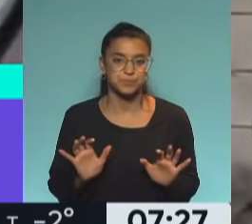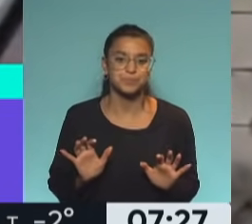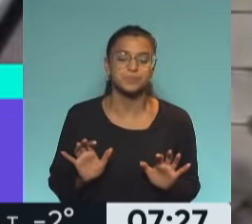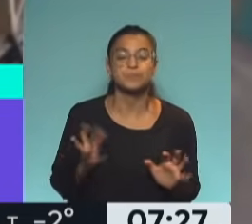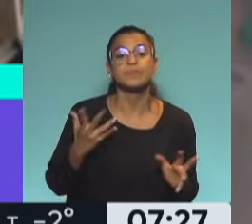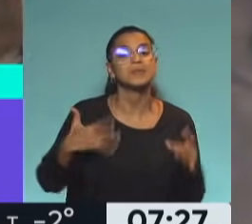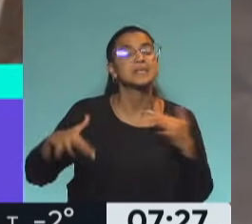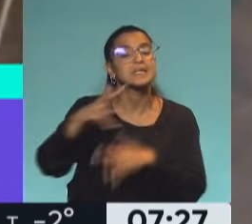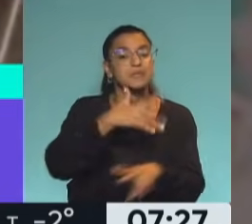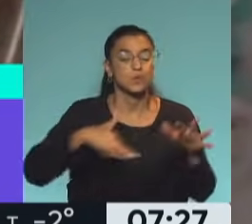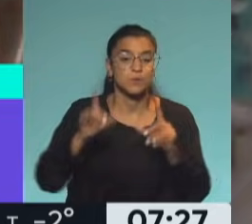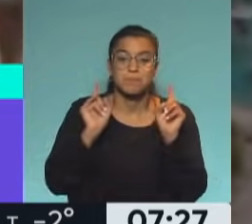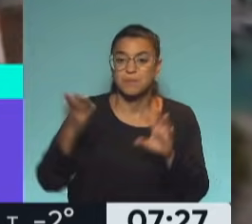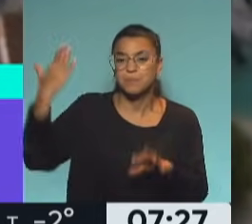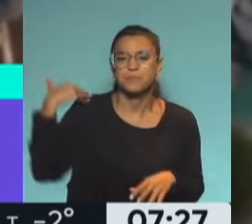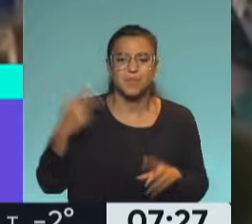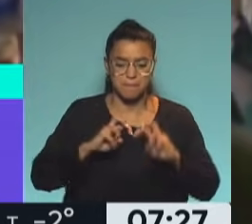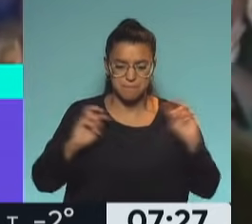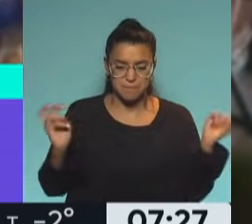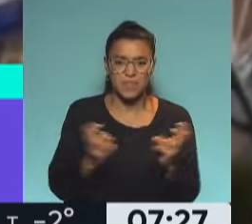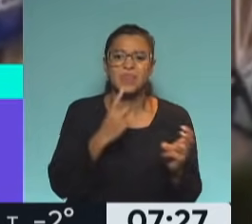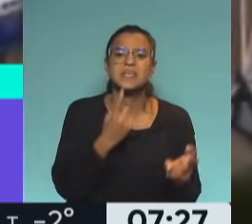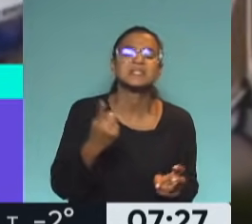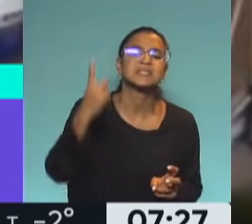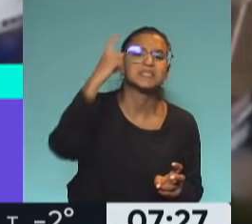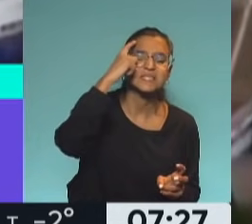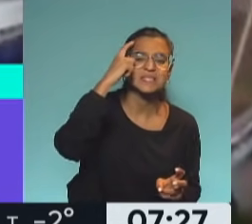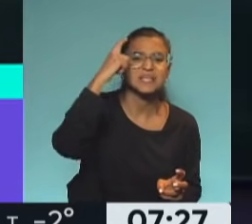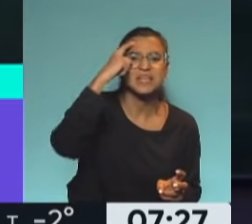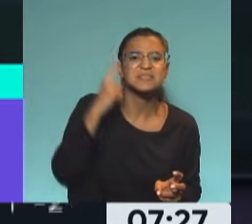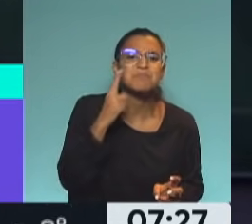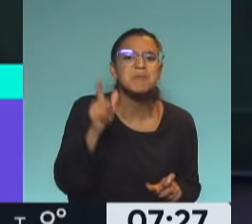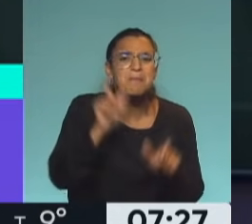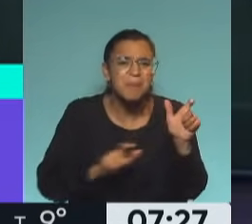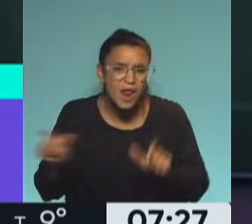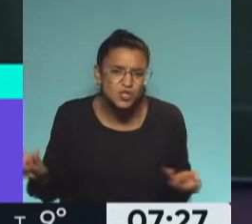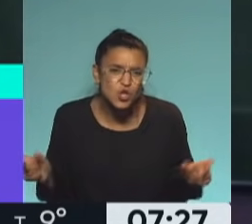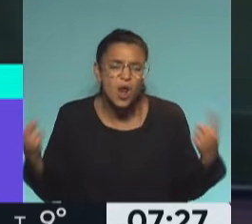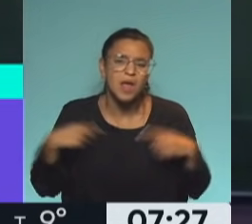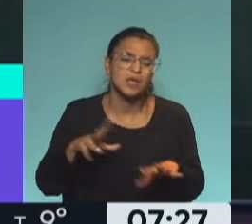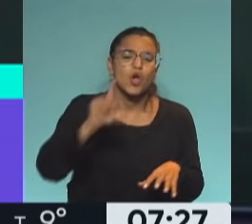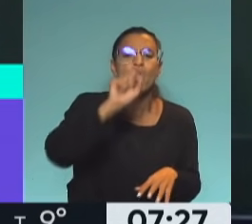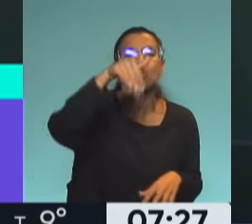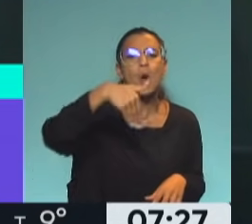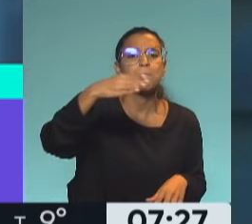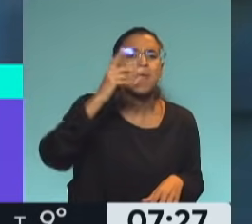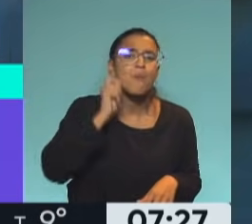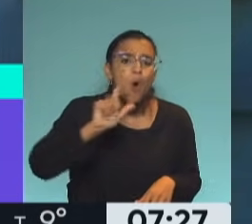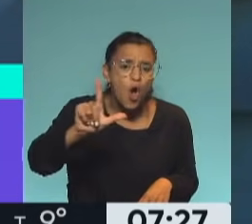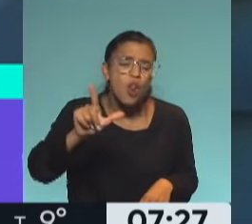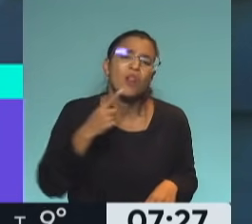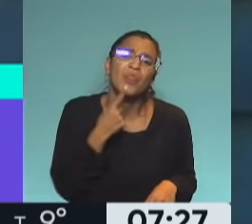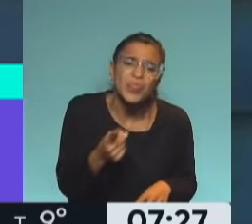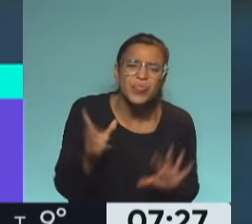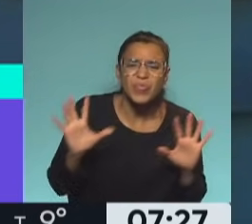la circulación que dijimos, ¿te acordás en la mesa cuando nombramos 5 o 10 mil personas? Ya no sonaba una locura el volver. Que la Conmebol venga con el planteo